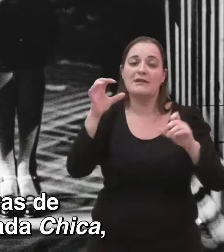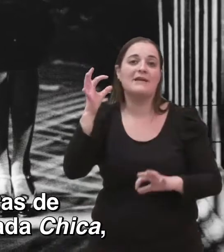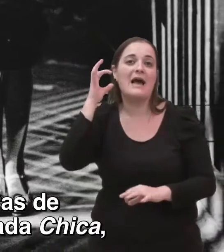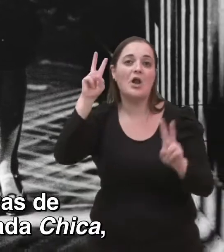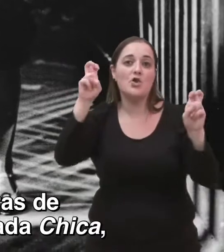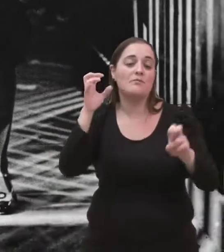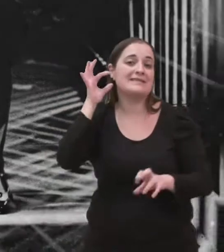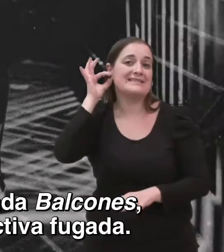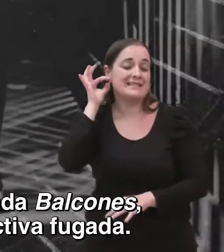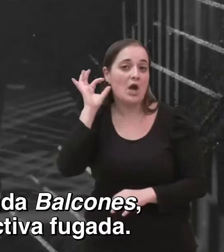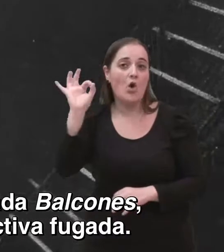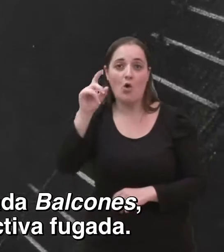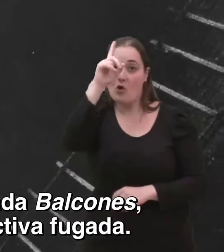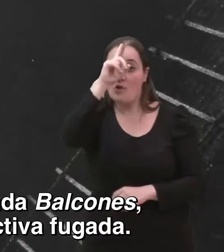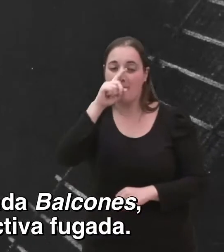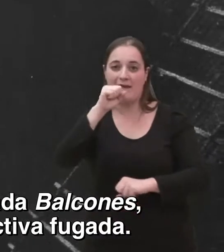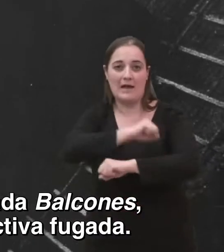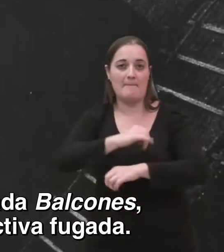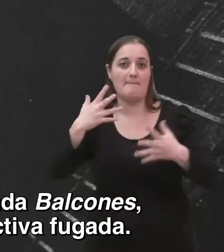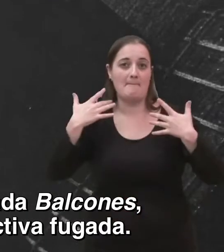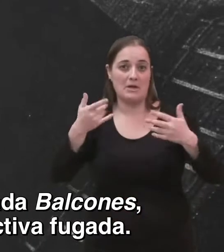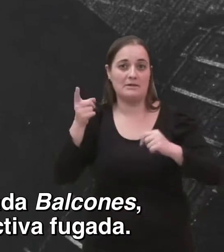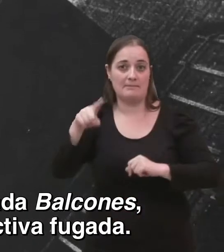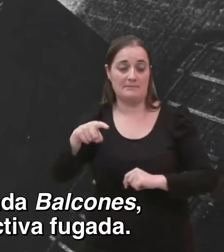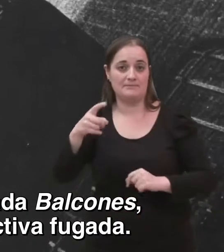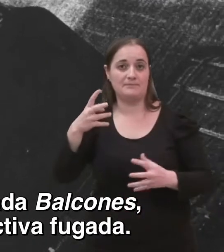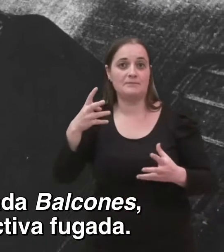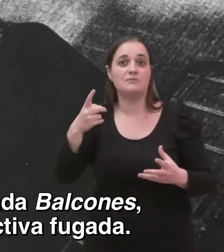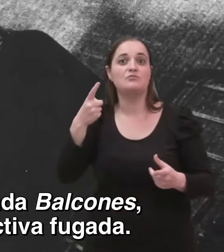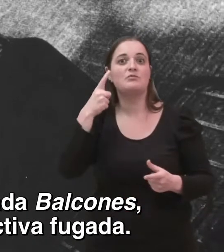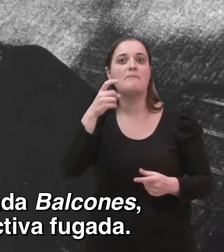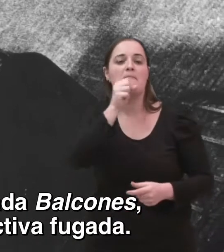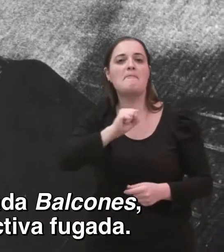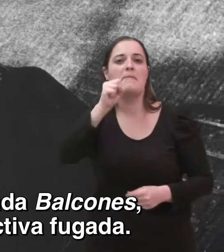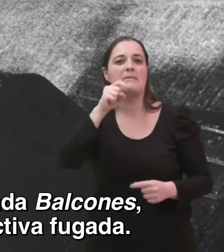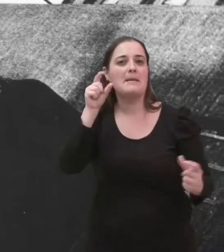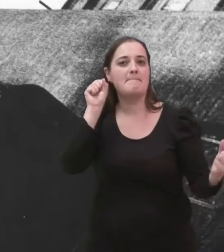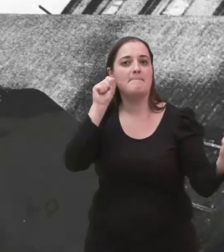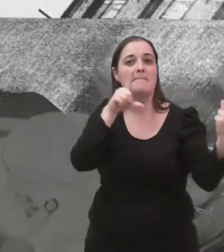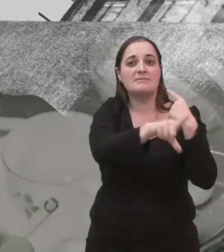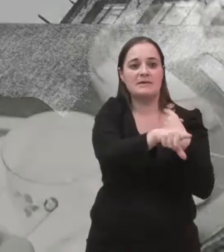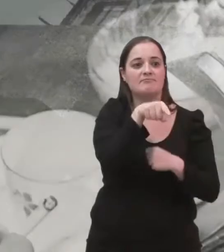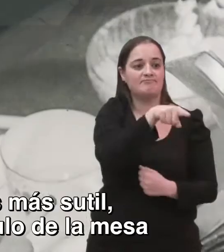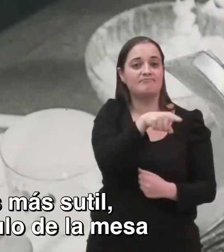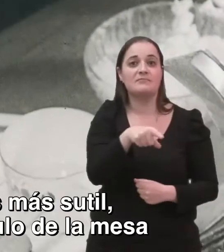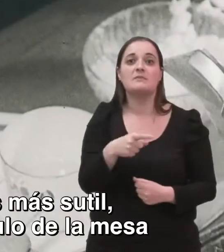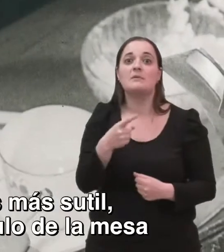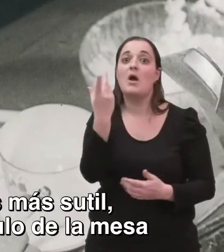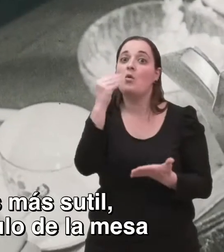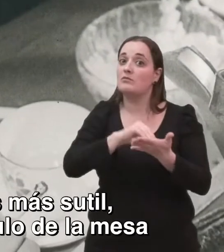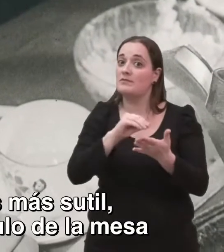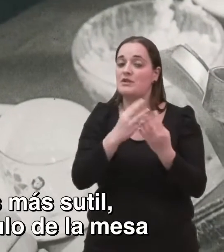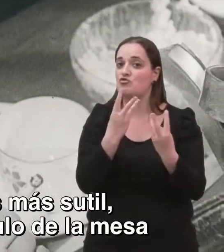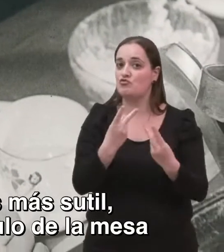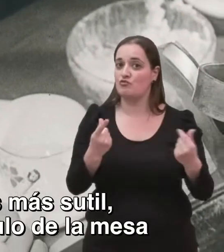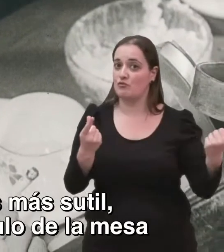titulada Chica, o en la imagen llamada Balcones, de brillante perspectiva fugada. En otros casos